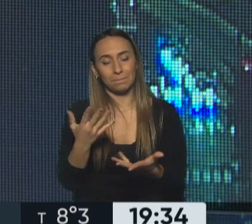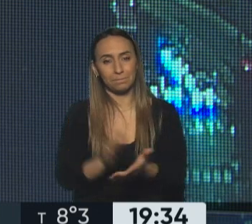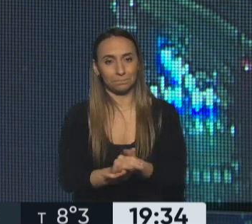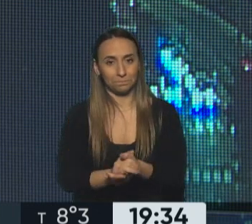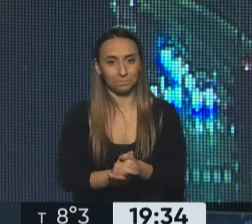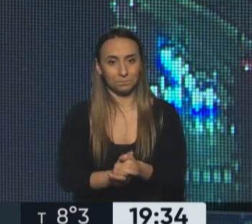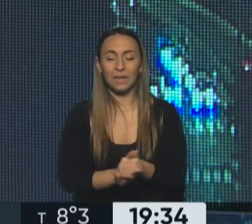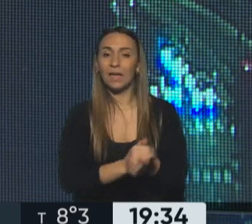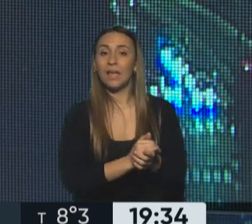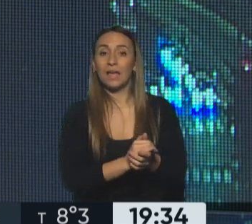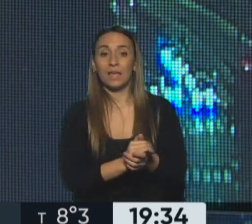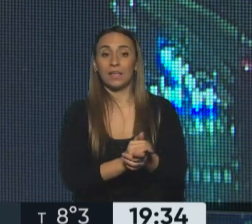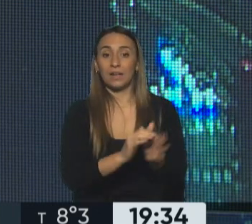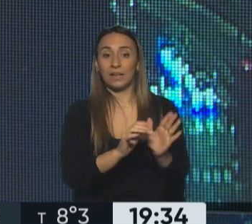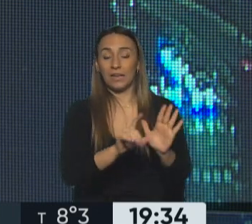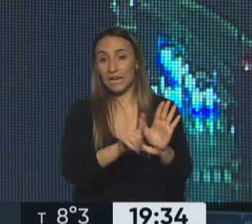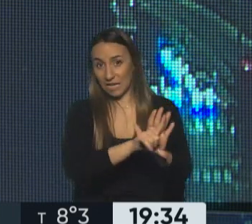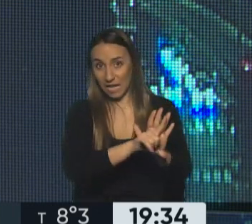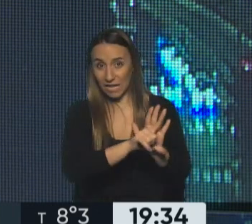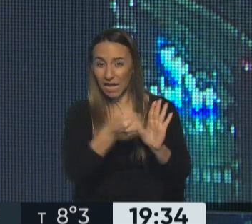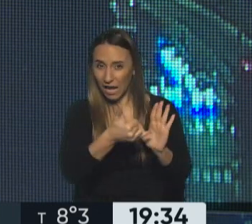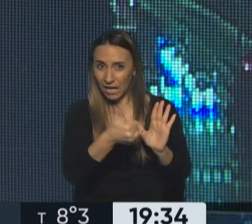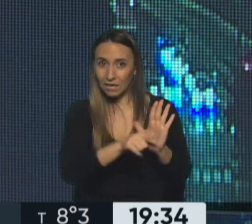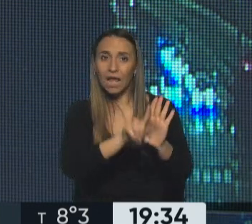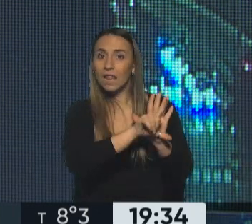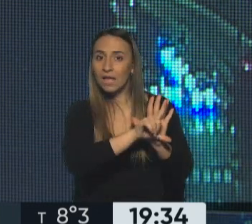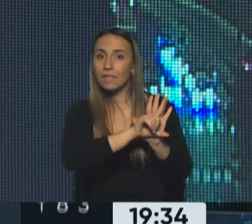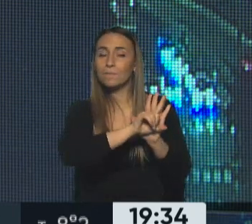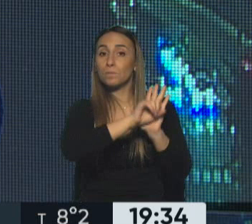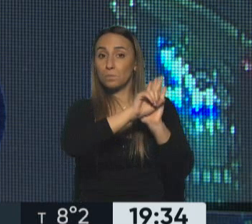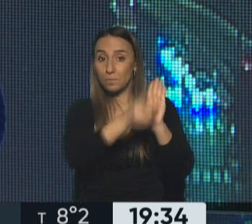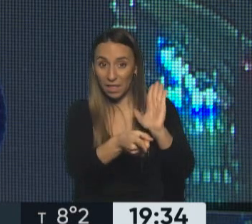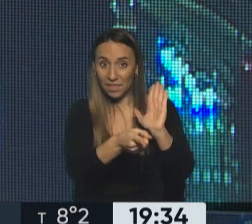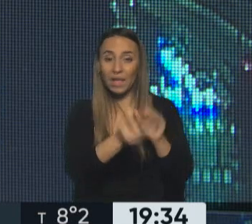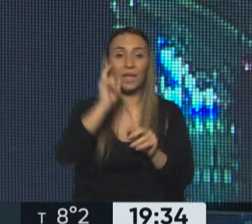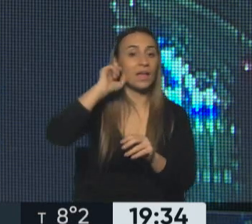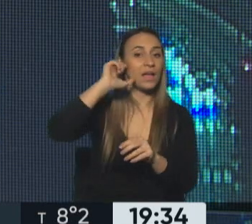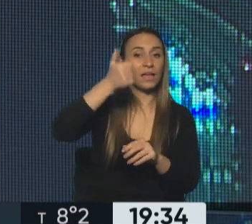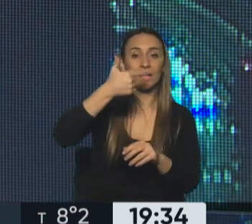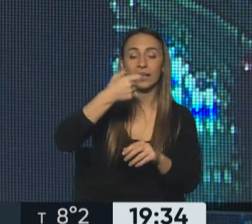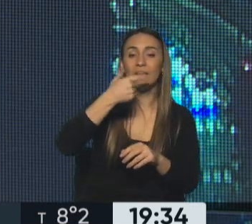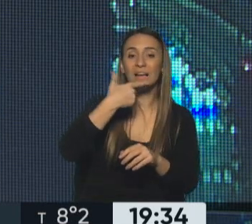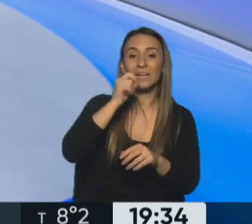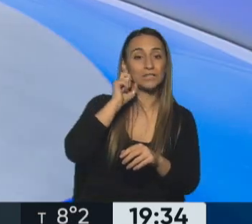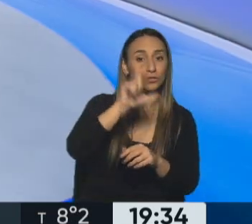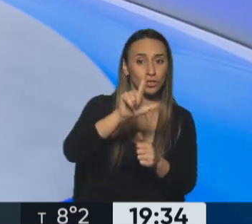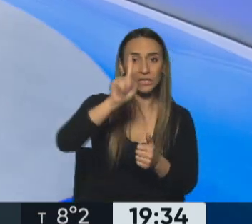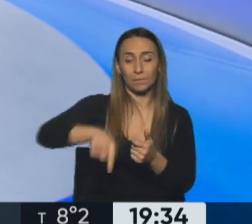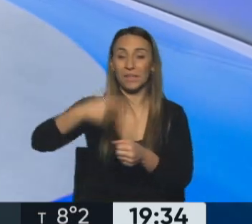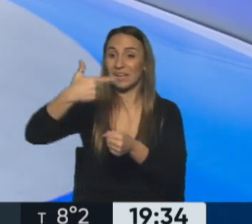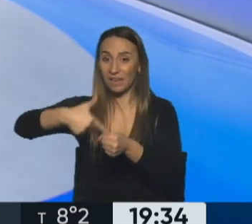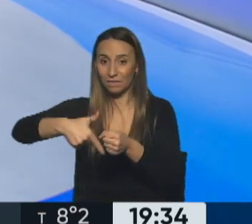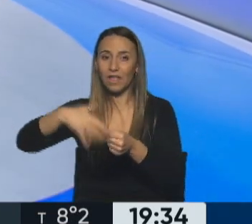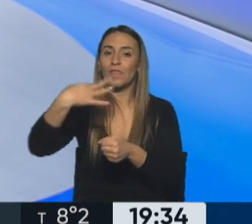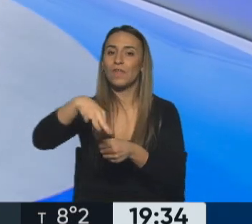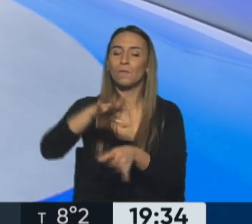hay una ley que obliga a que en el gasoil y también en las naftas se haga corte con los llamados biocombustibles,